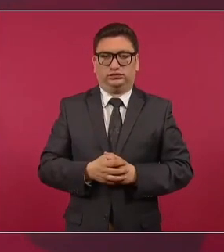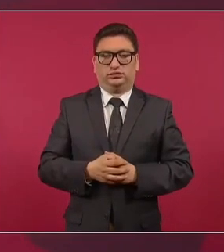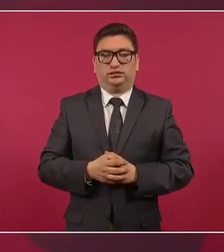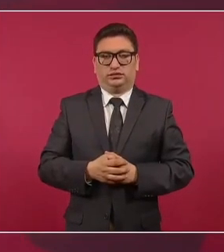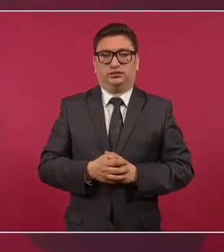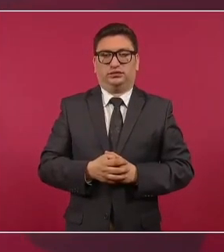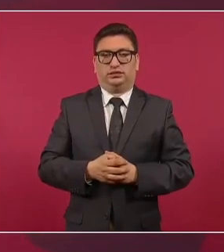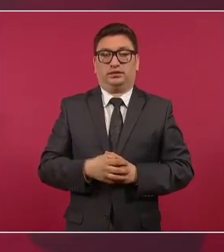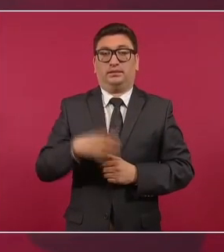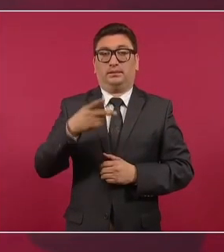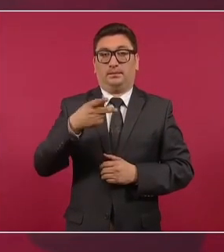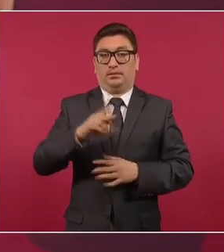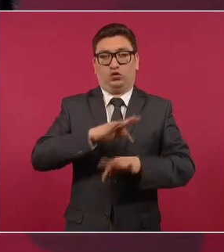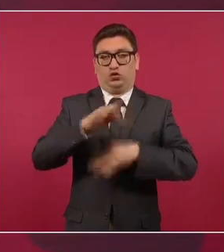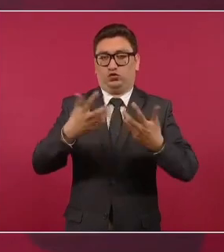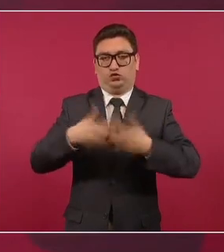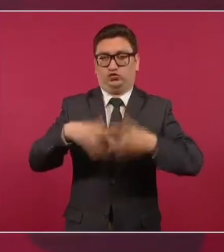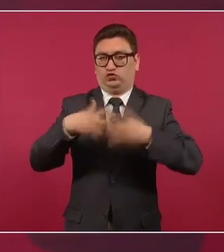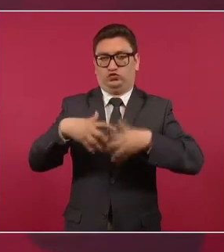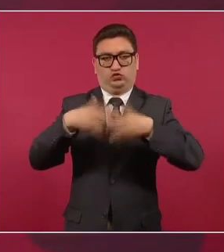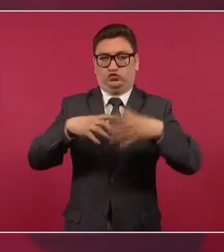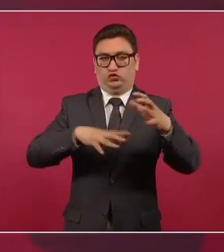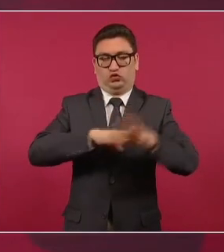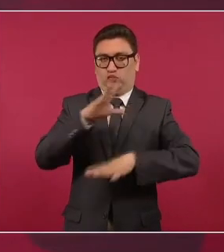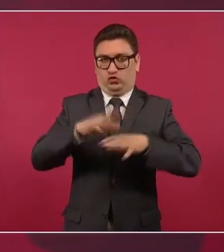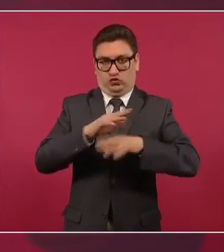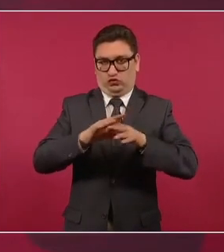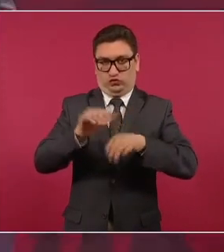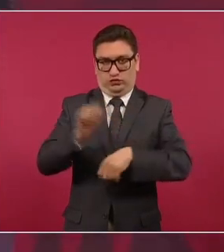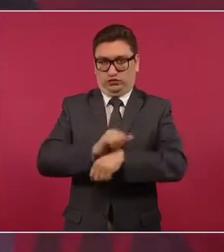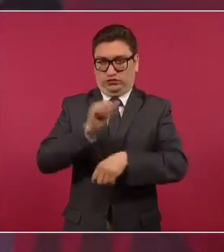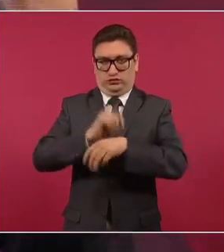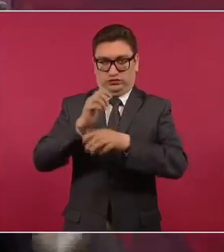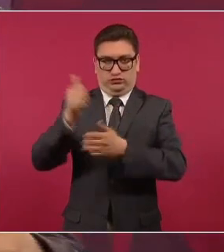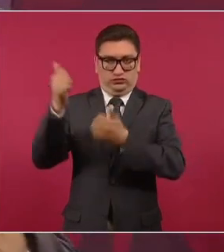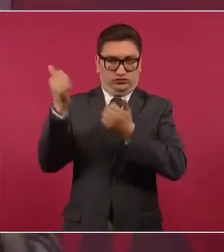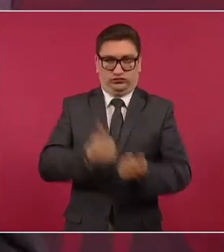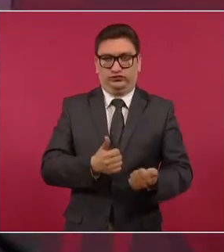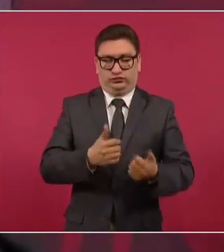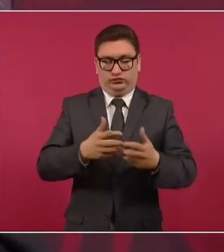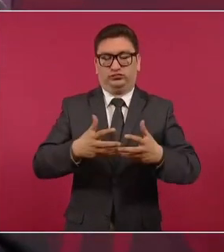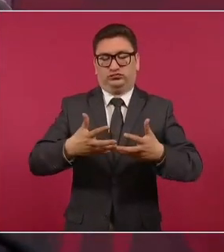pero toda la planta automotriz, que entiendo va a ser